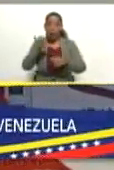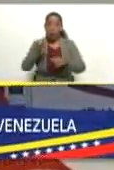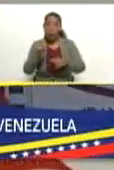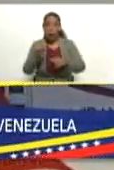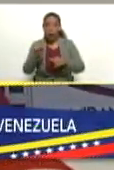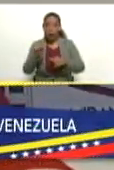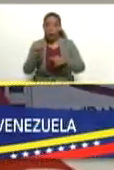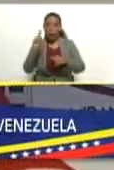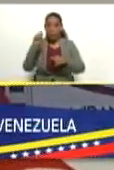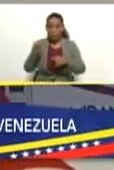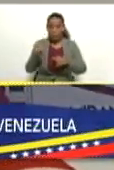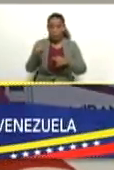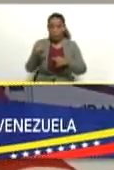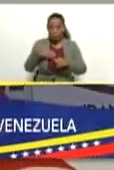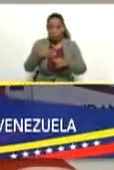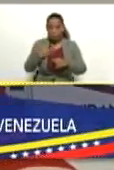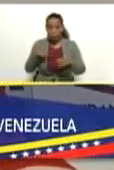en el mercado capitalista?